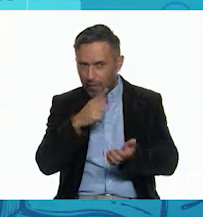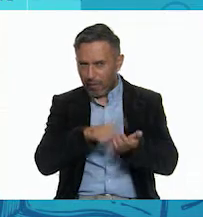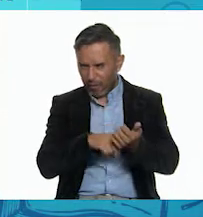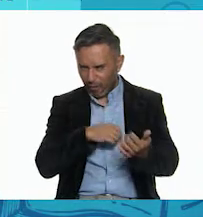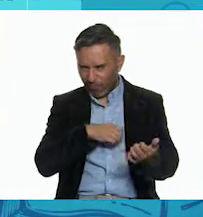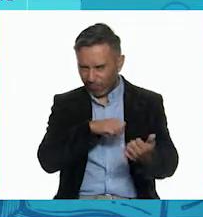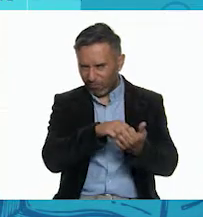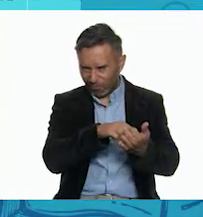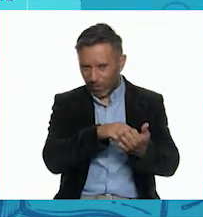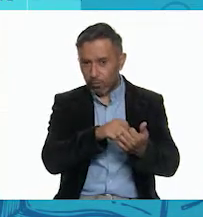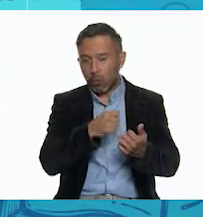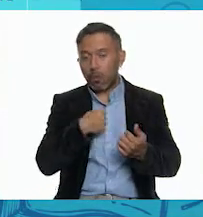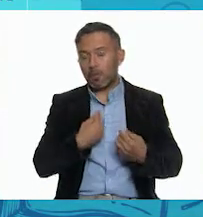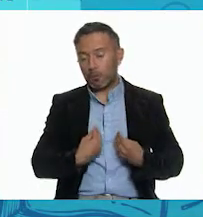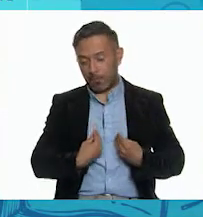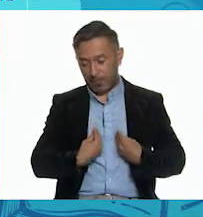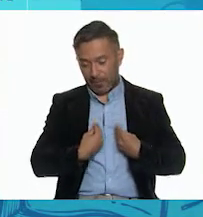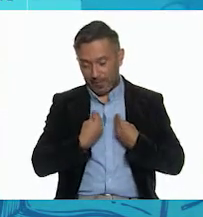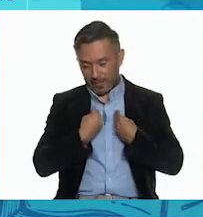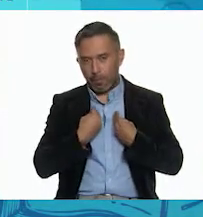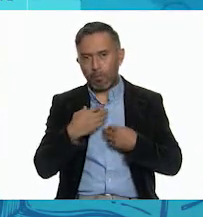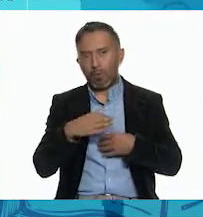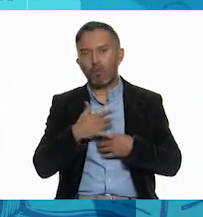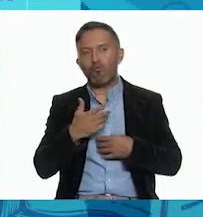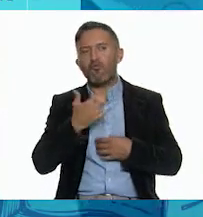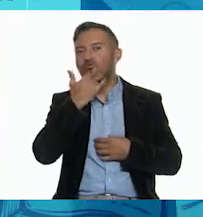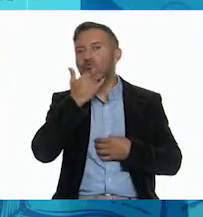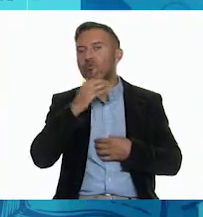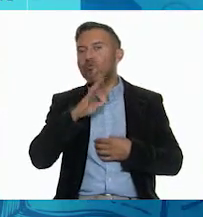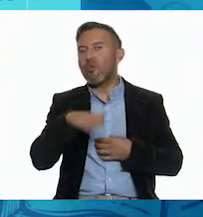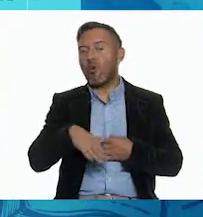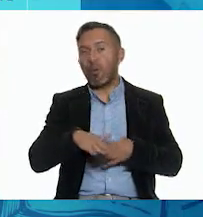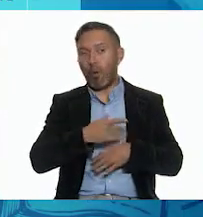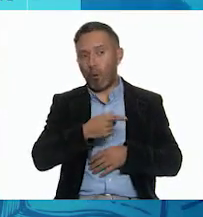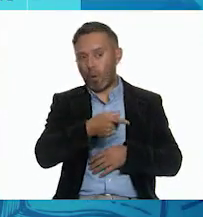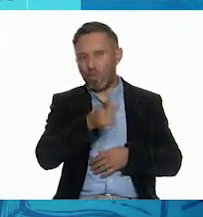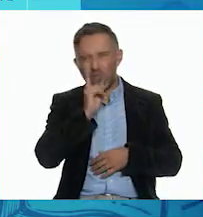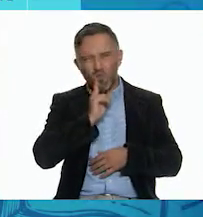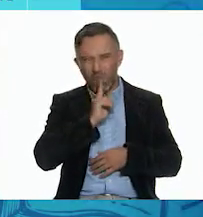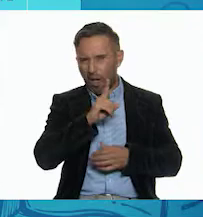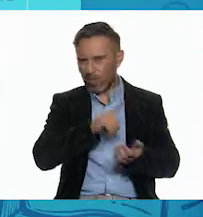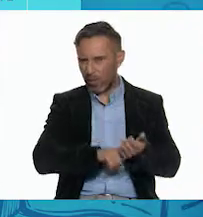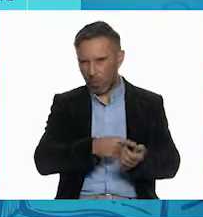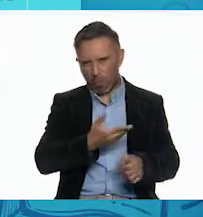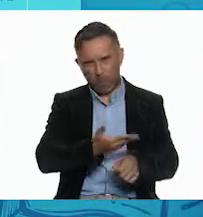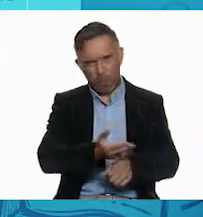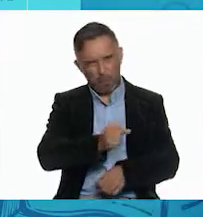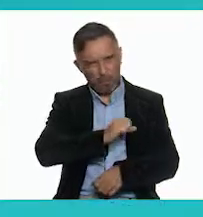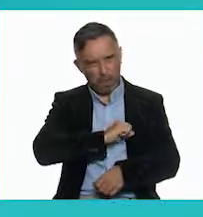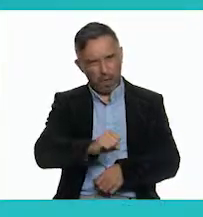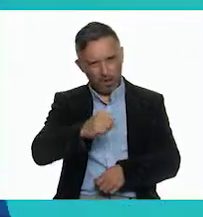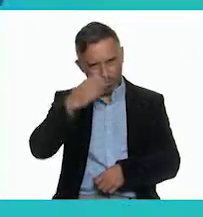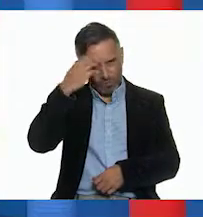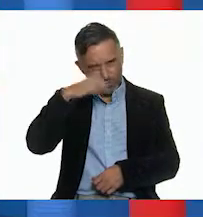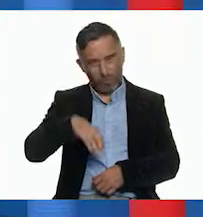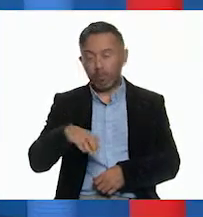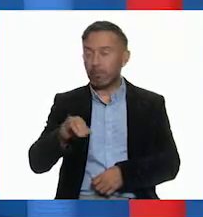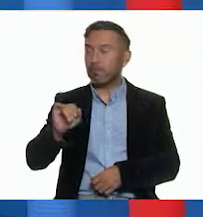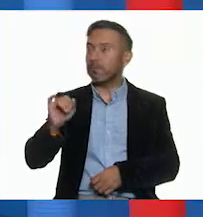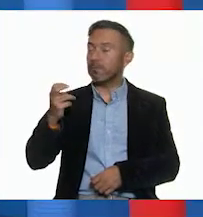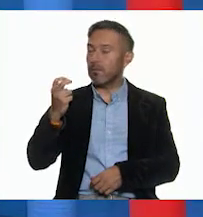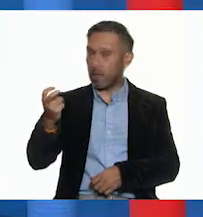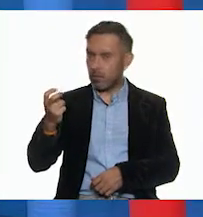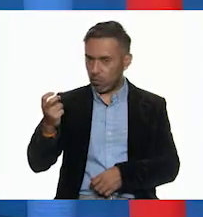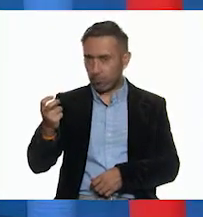para tratar de sobrevivir, porque ya vimos que esa señora era súper perversa. Sí, exactamente. Y qué bueno,